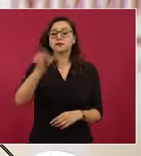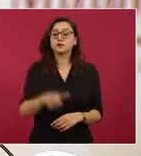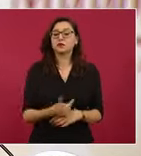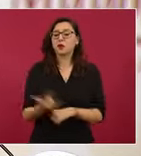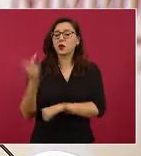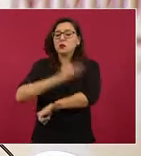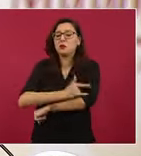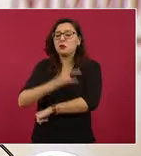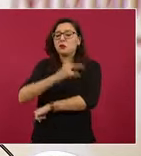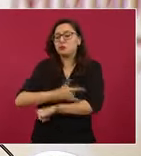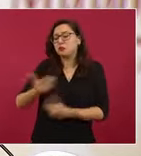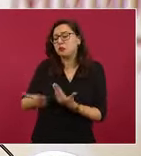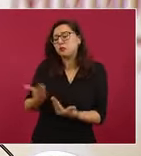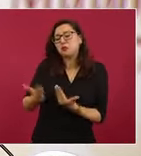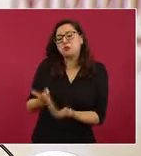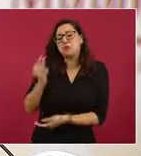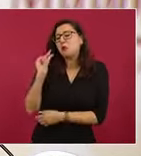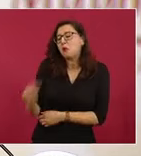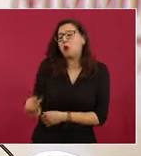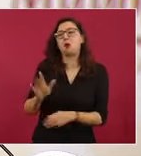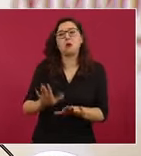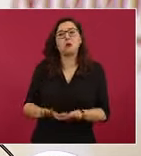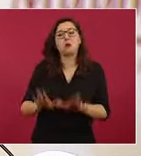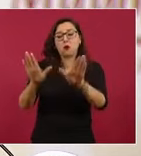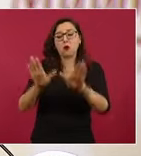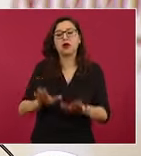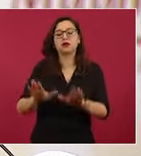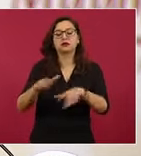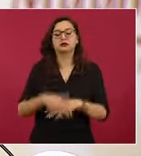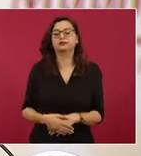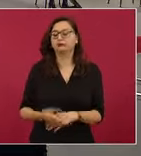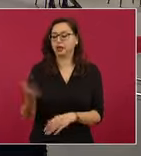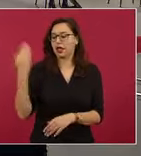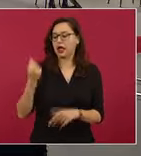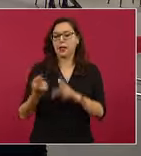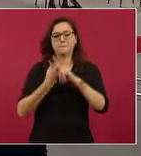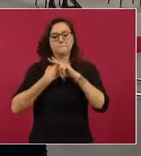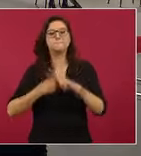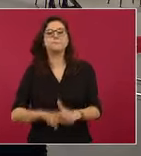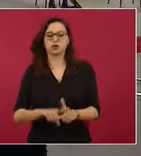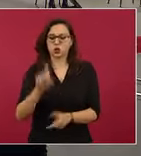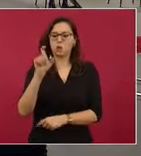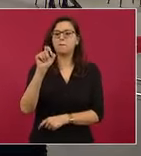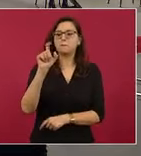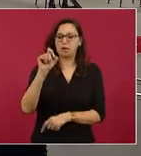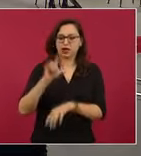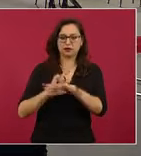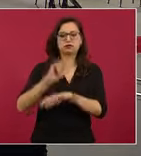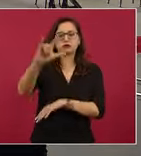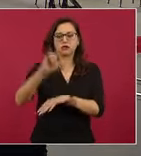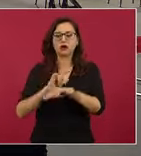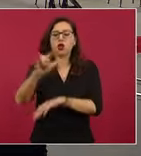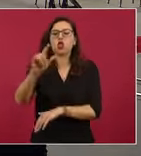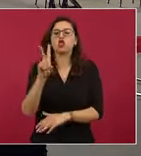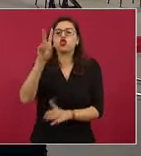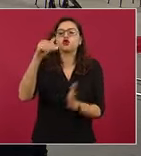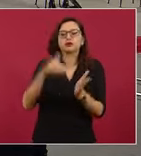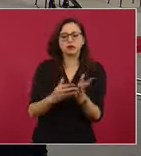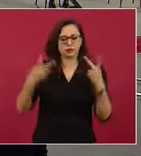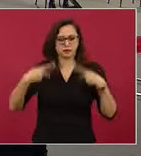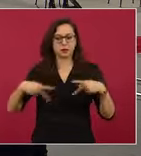El Aeropuerto Internacional Felipe Ángeles inició operaciones con 20 vuelos y 2.000 pasajeros. Por